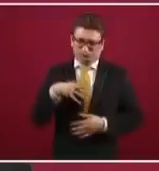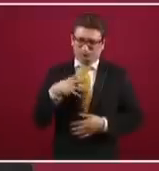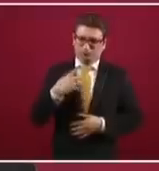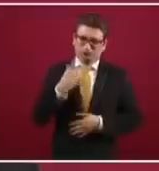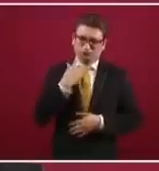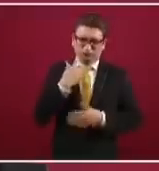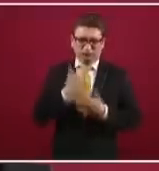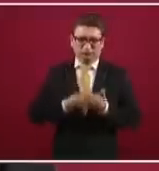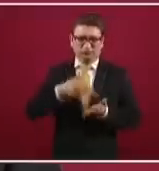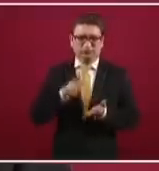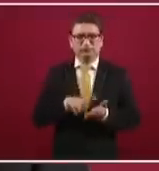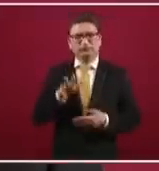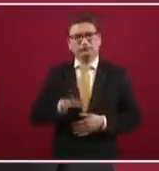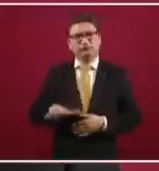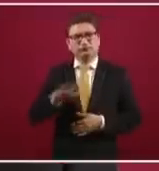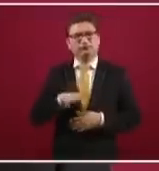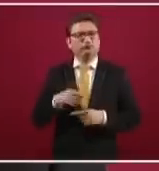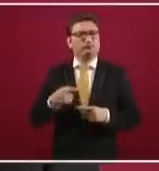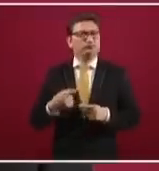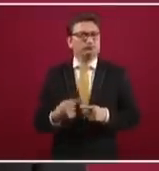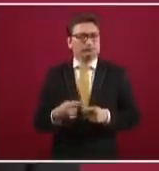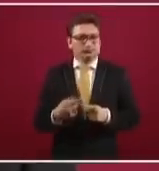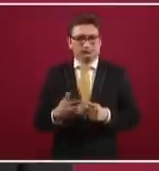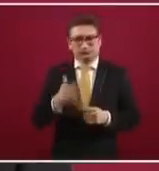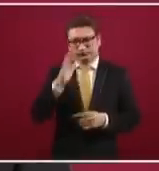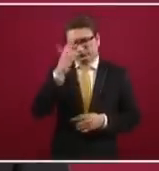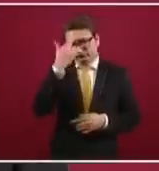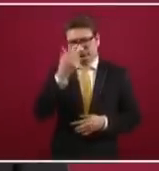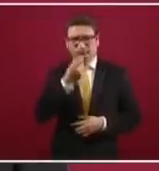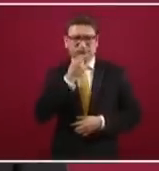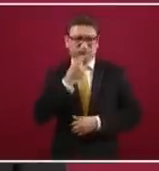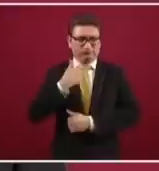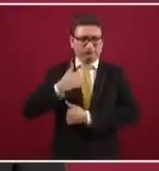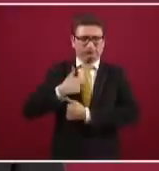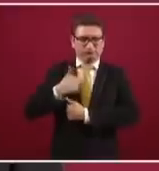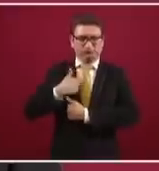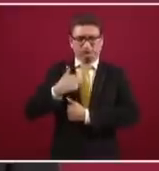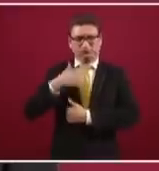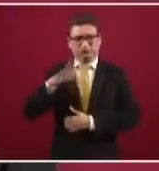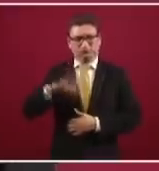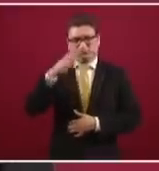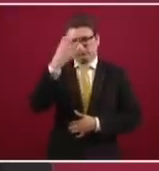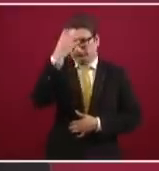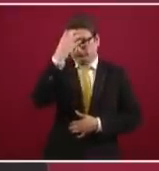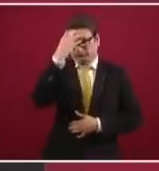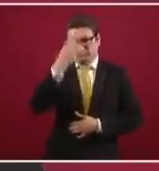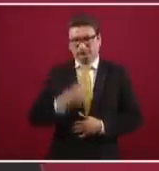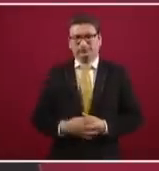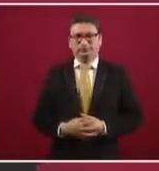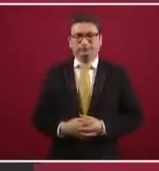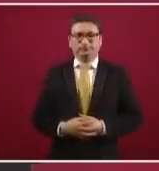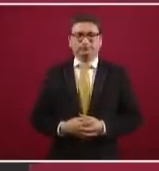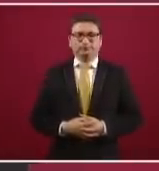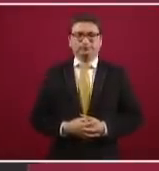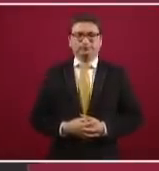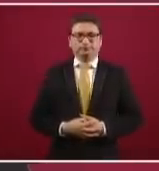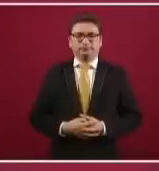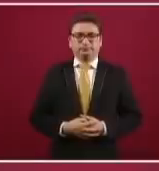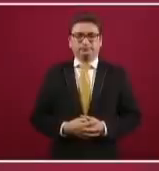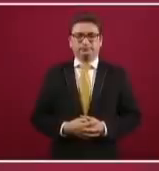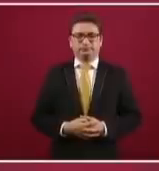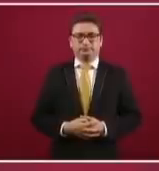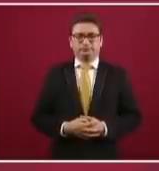este caso los niños héroes de Chapultepec. Y